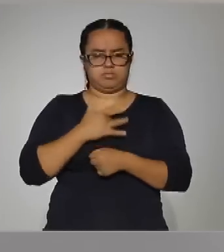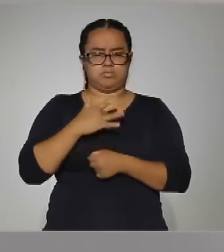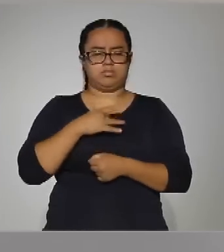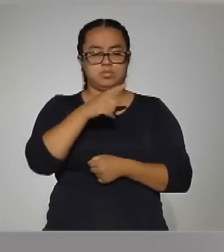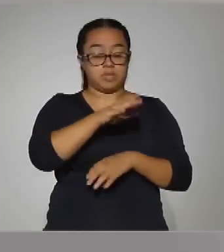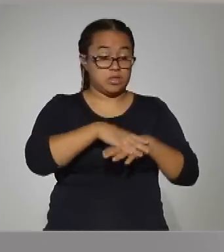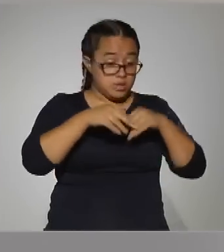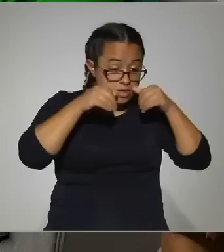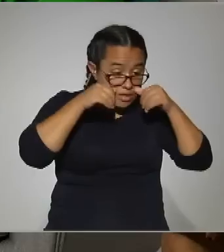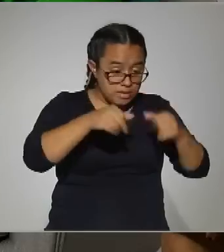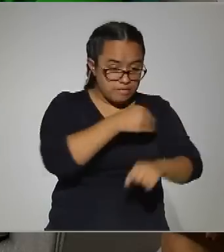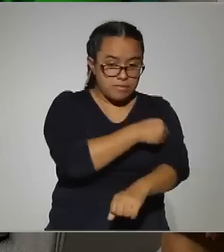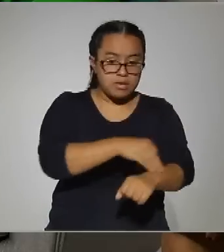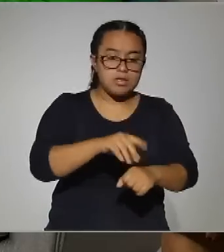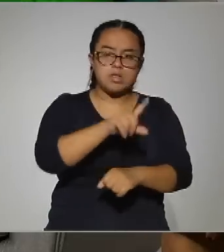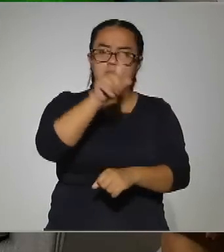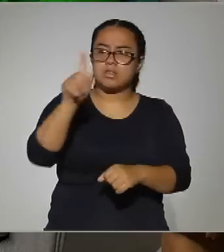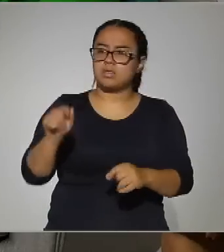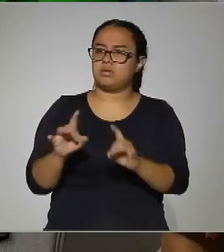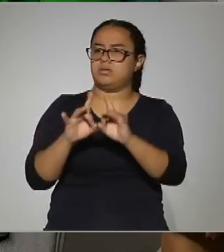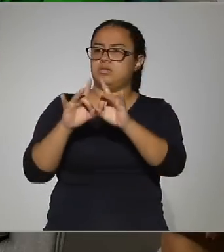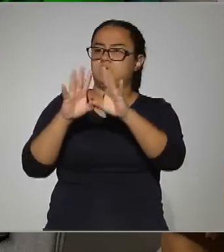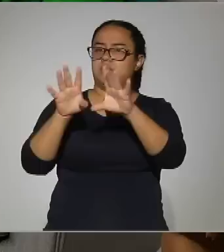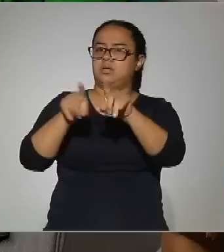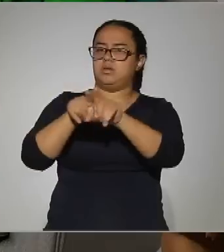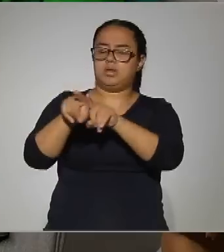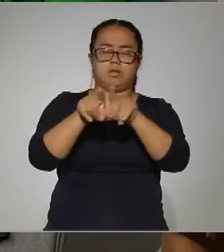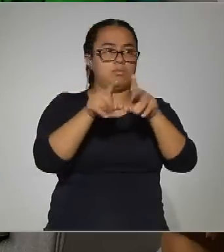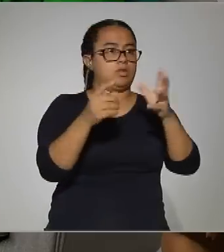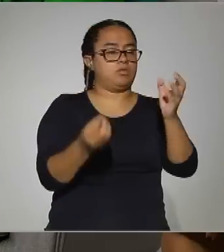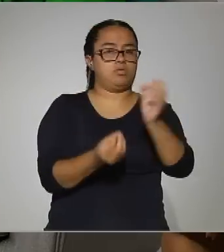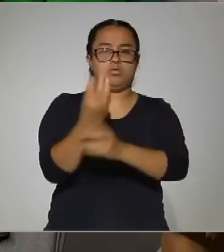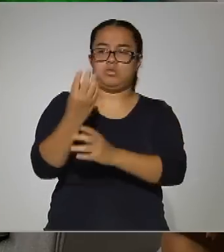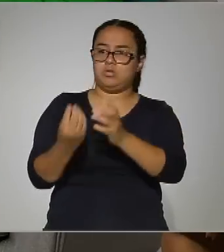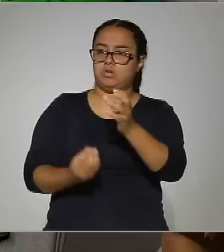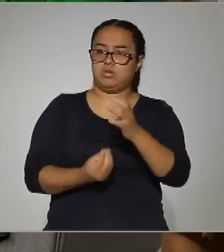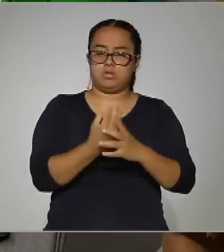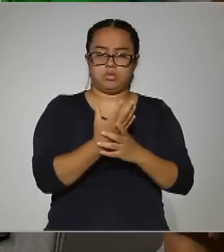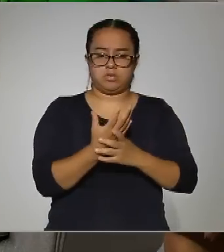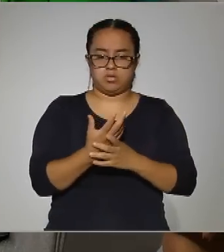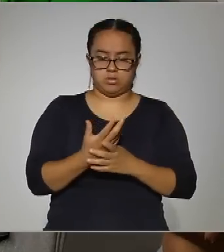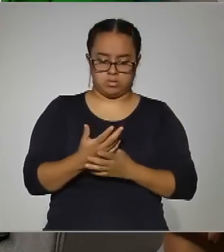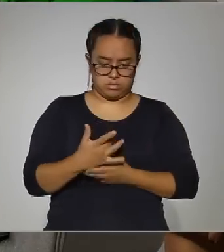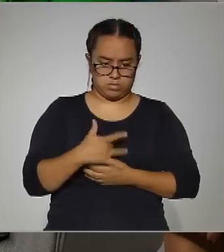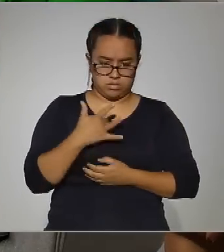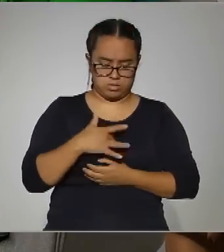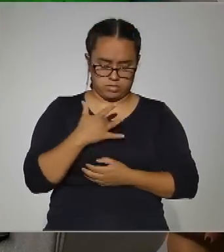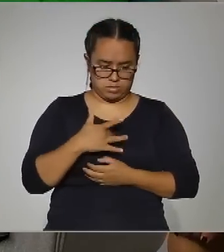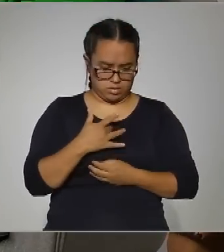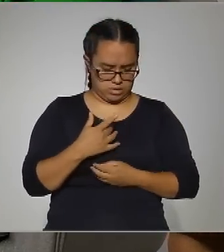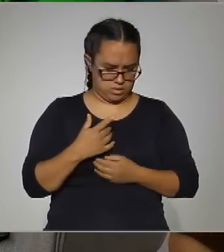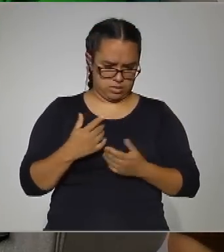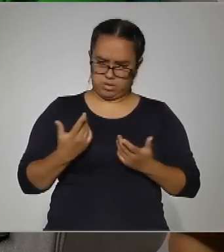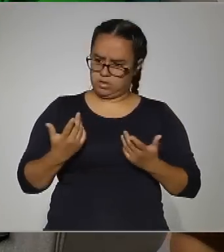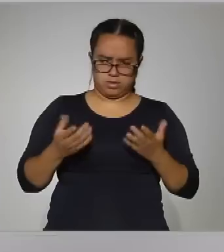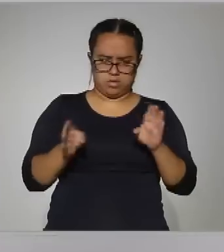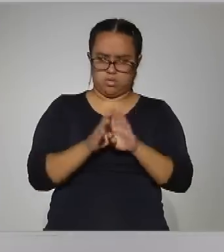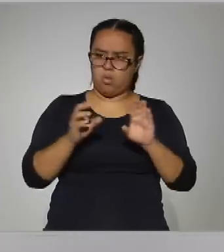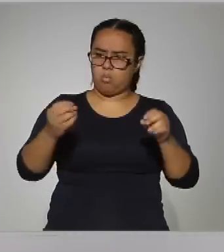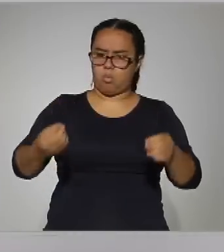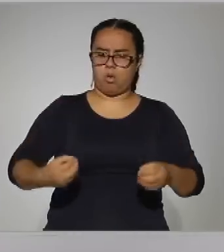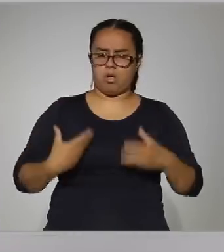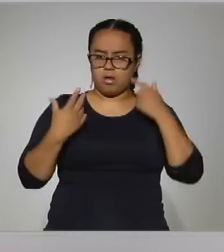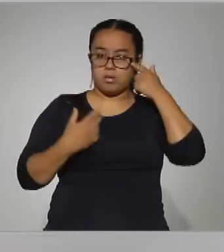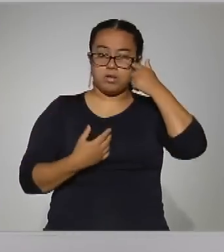el centro de la familia, y de pronto cuando empiezan a aparecer otros elementos como los hermanos, algo empieza a ser vivido como que hay una historia de abandono